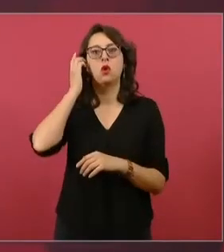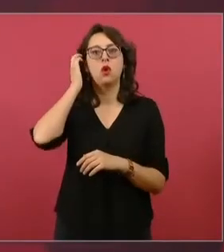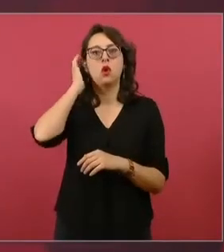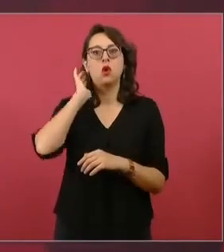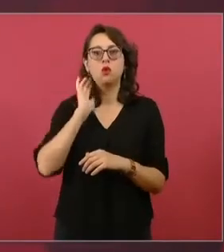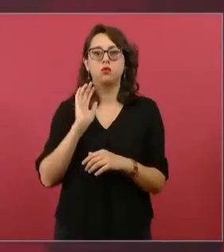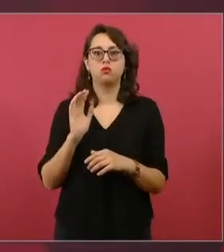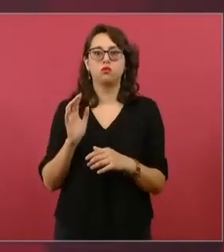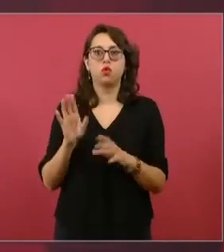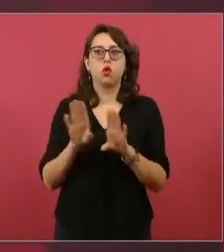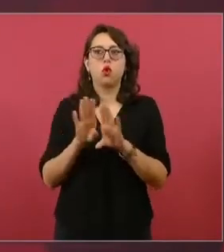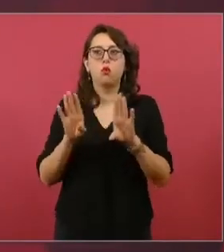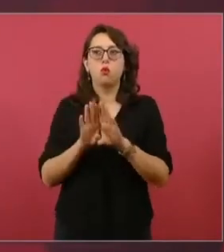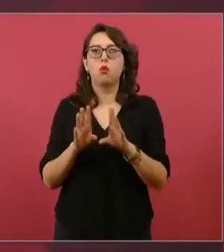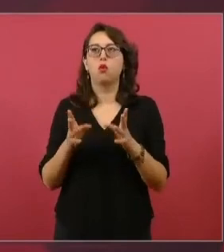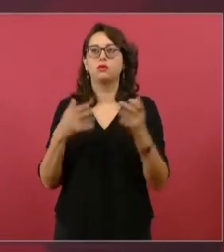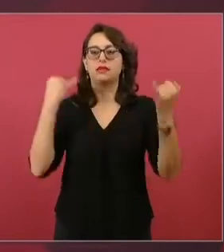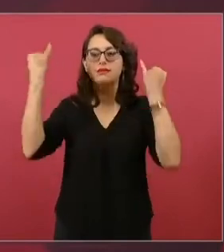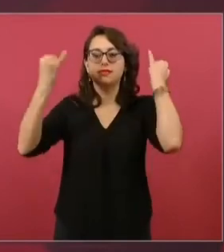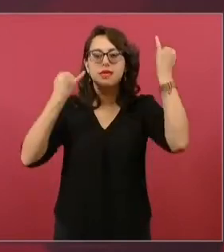o hipótesis